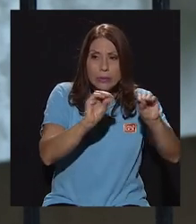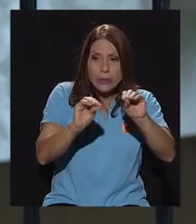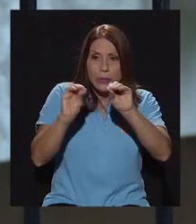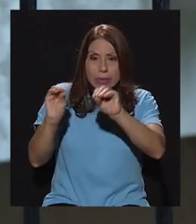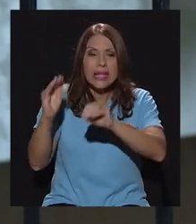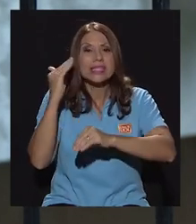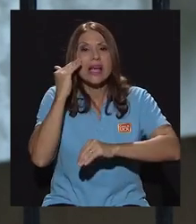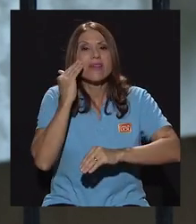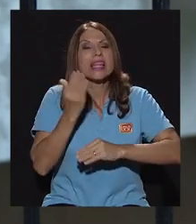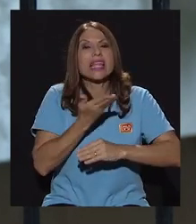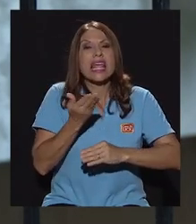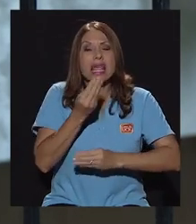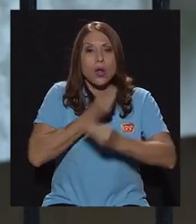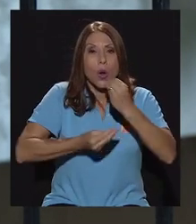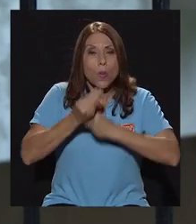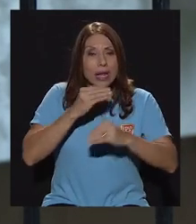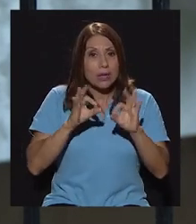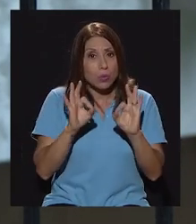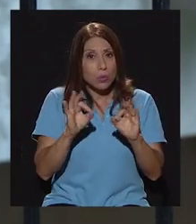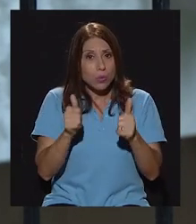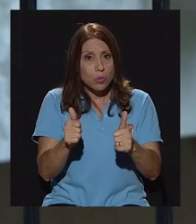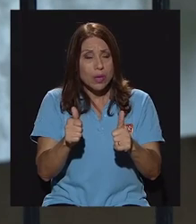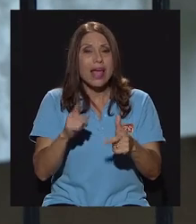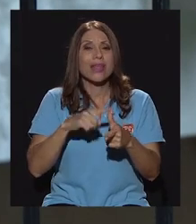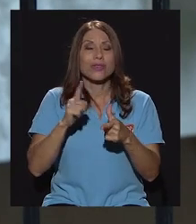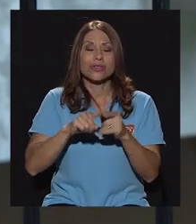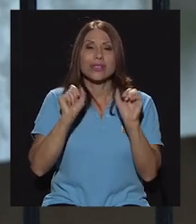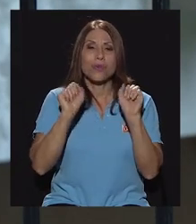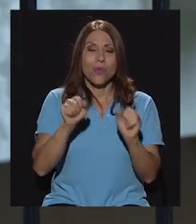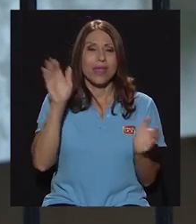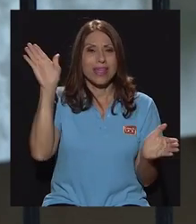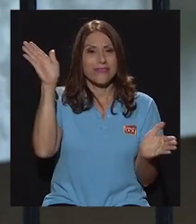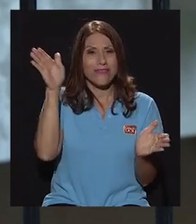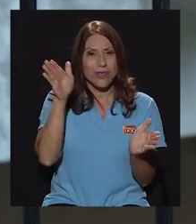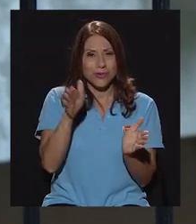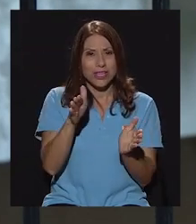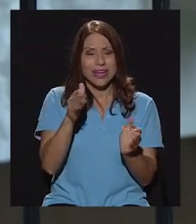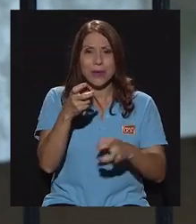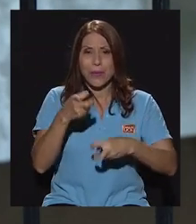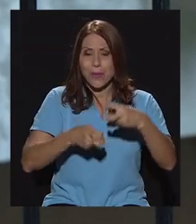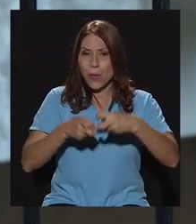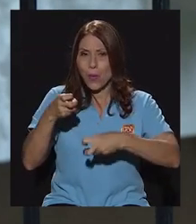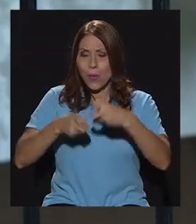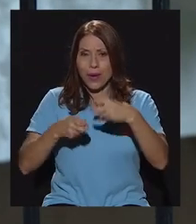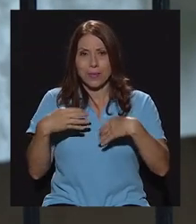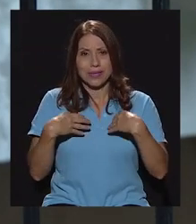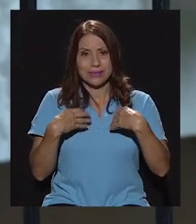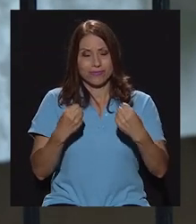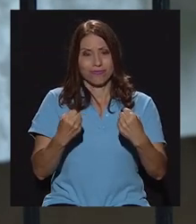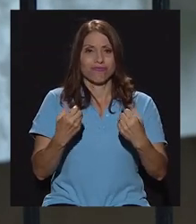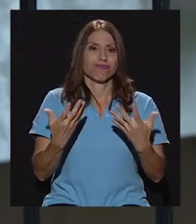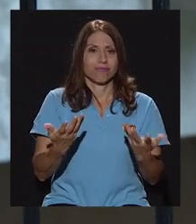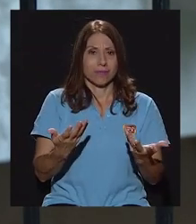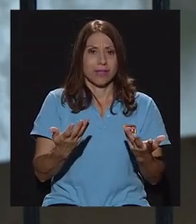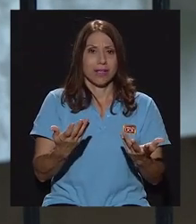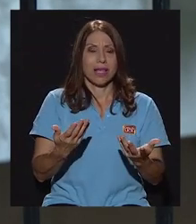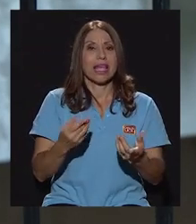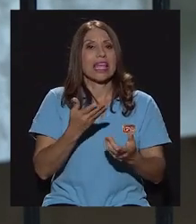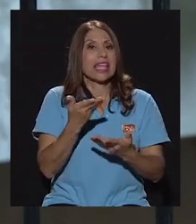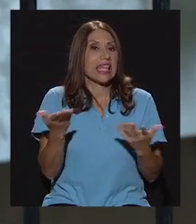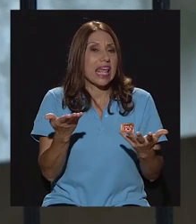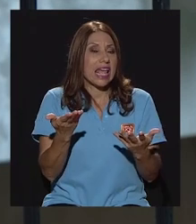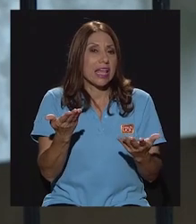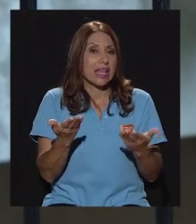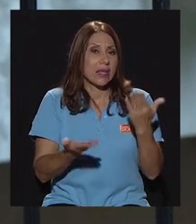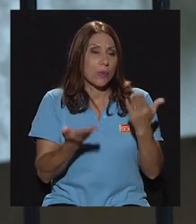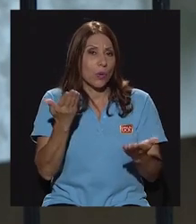en alimentación, podríamos reducir de manera significativa tanta complicación de la enfermedad y qué